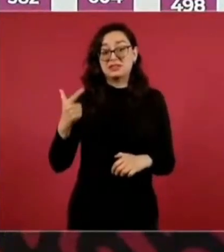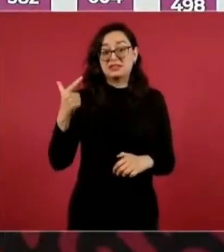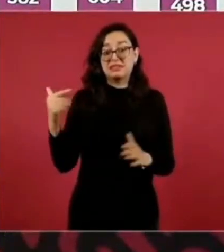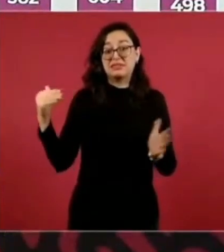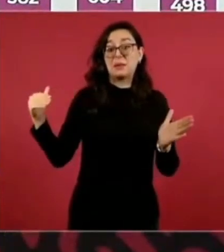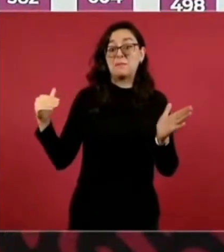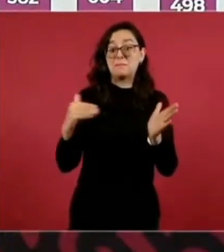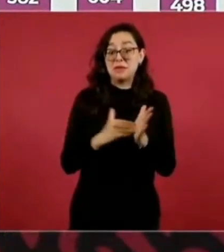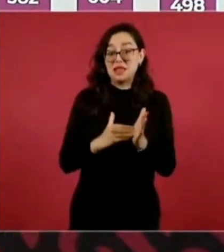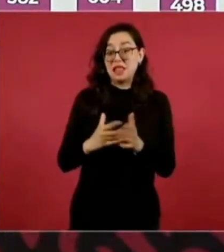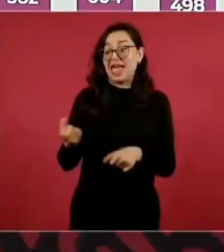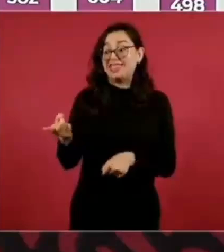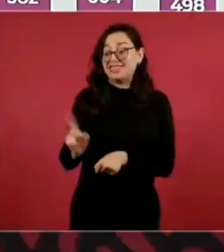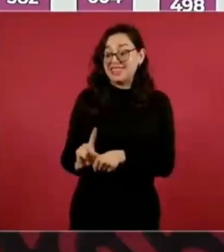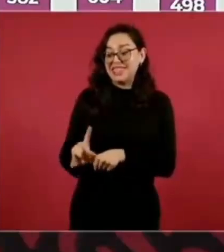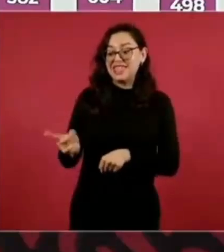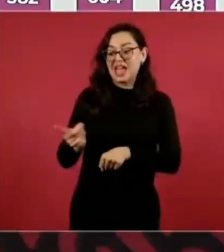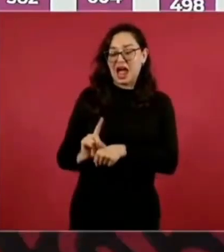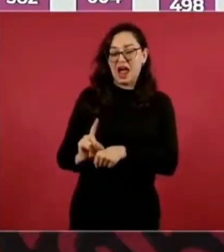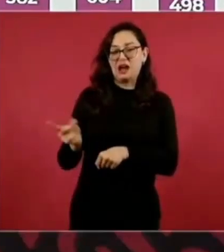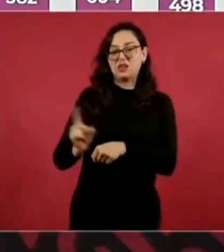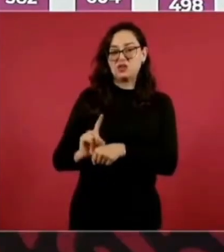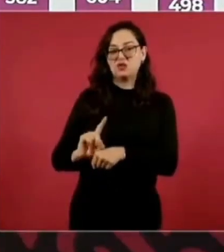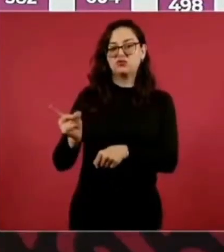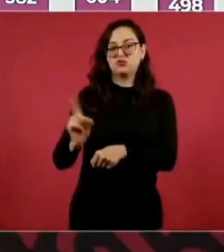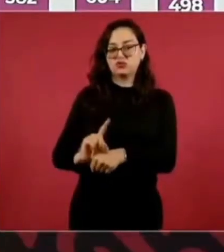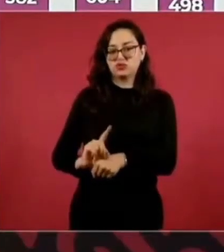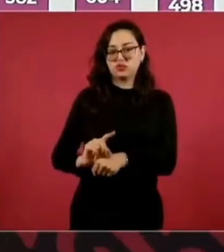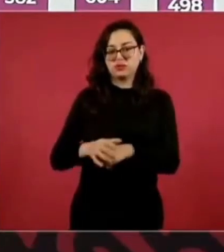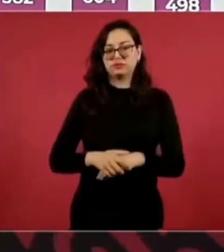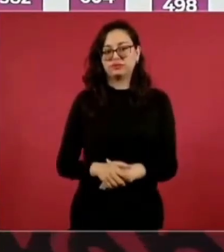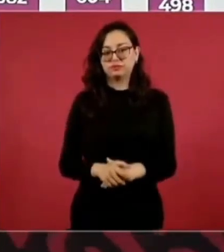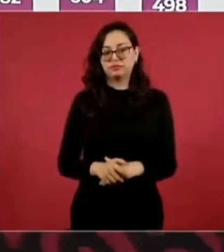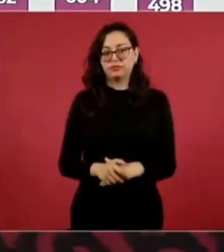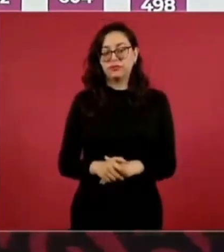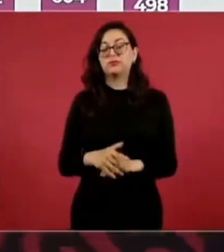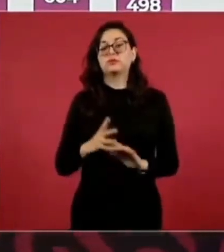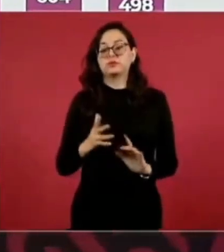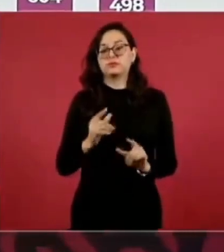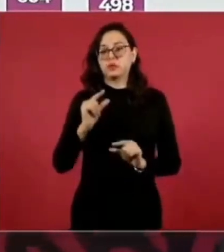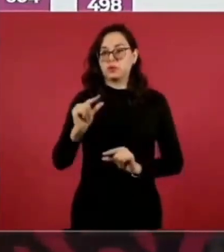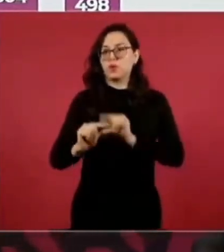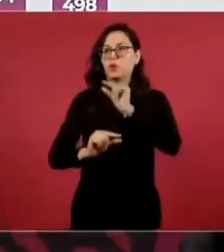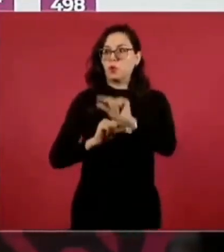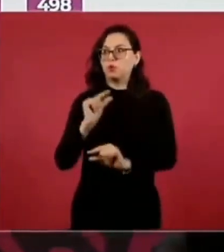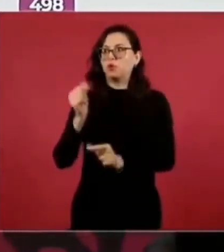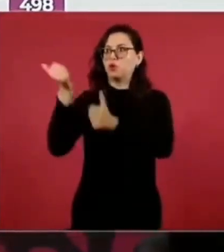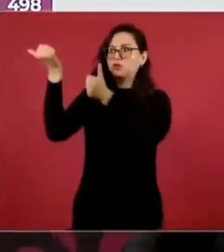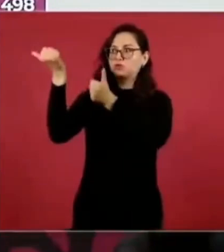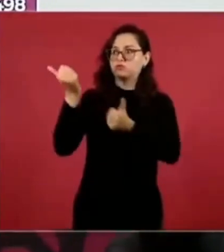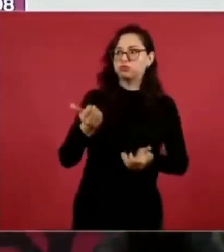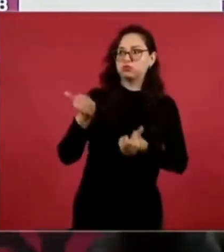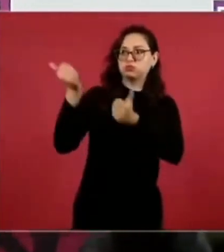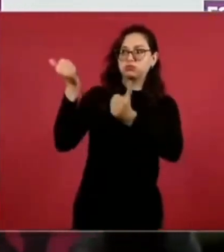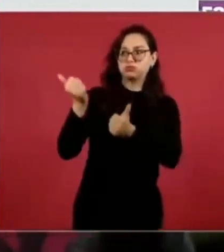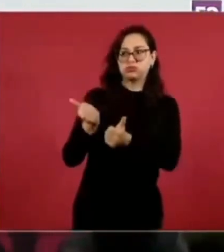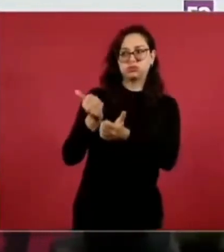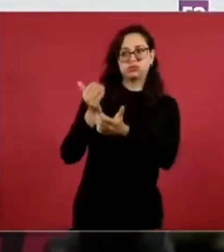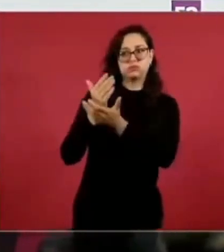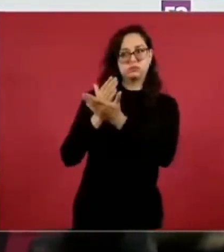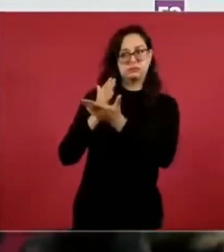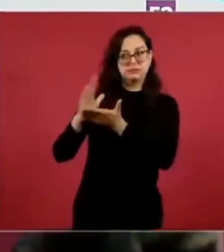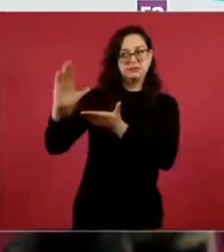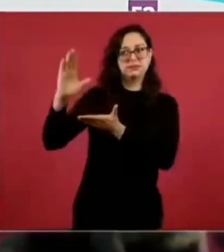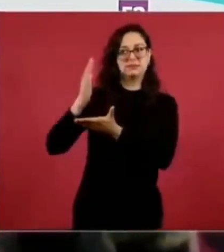diarios. 927,000 se compraban. Poco a poco en esta administración hemos ido dejando de